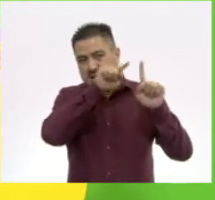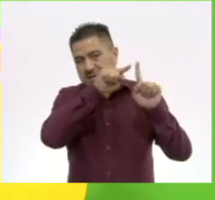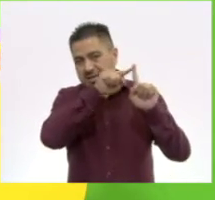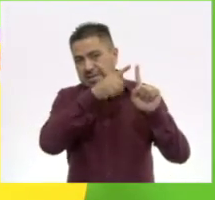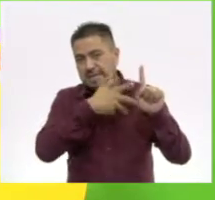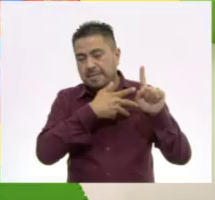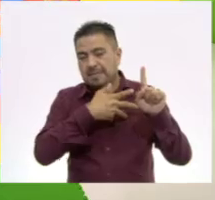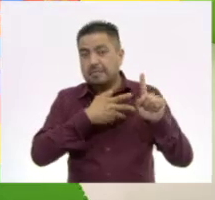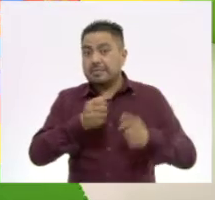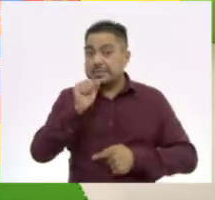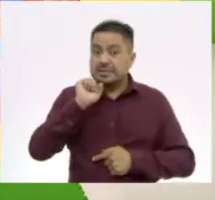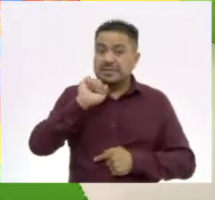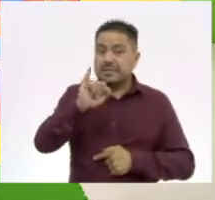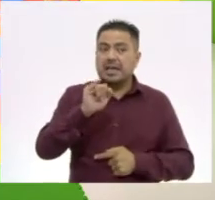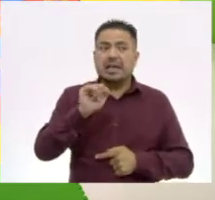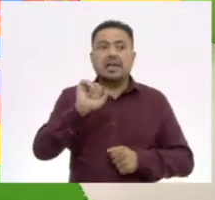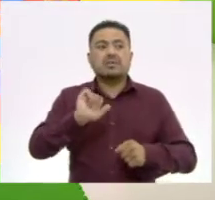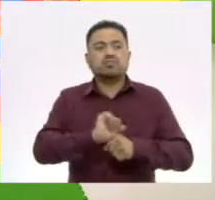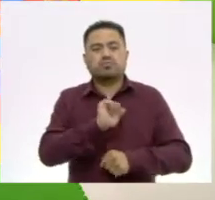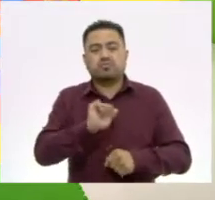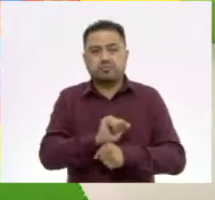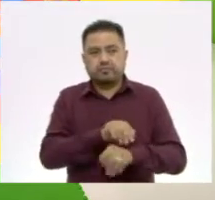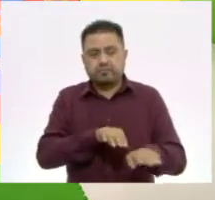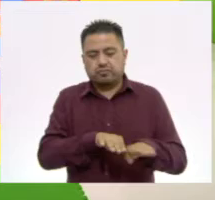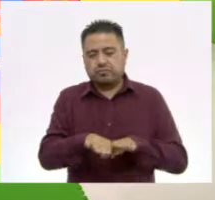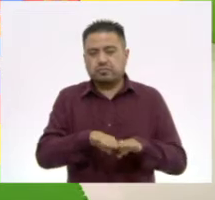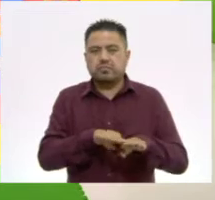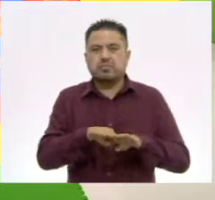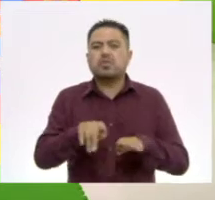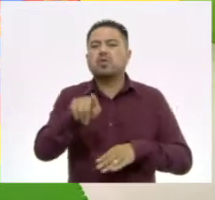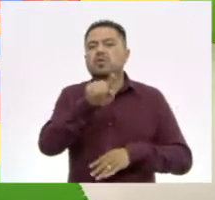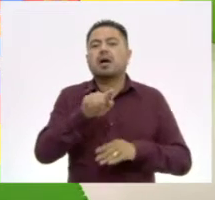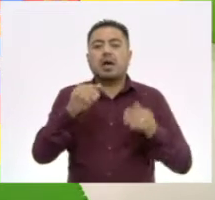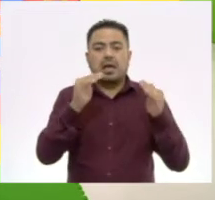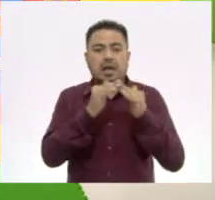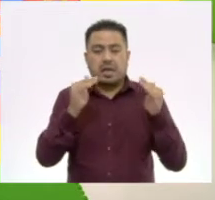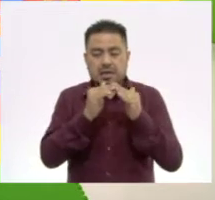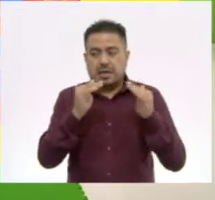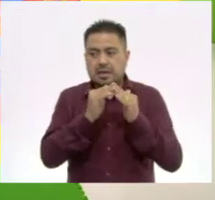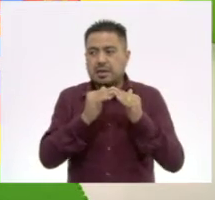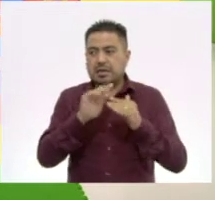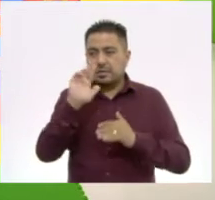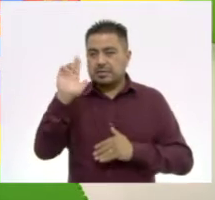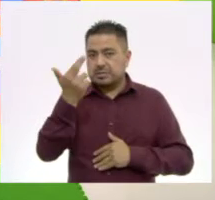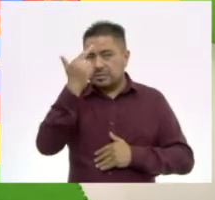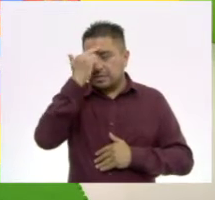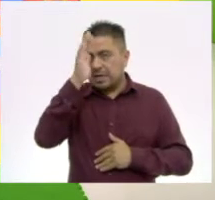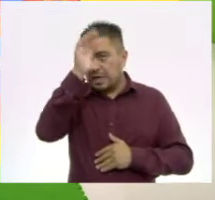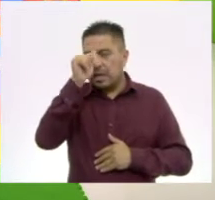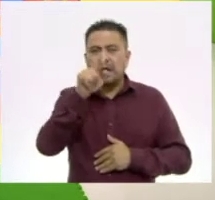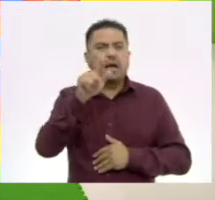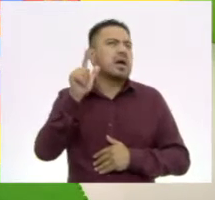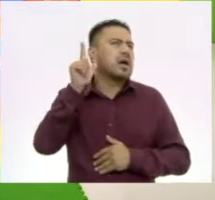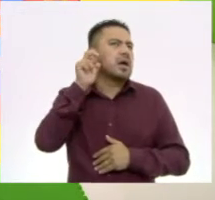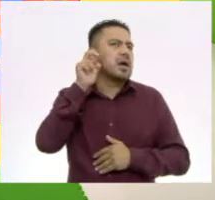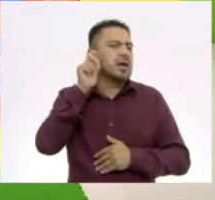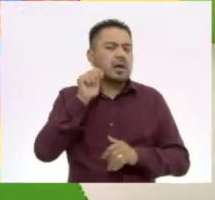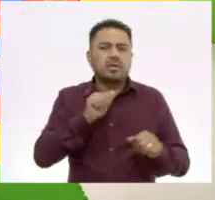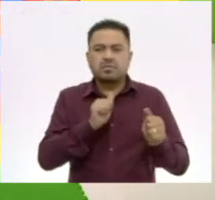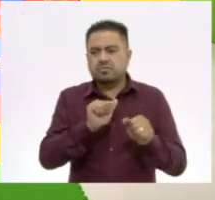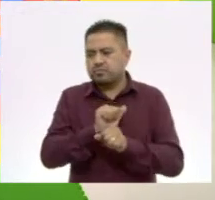sí y unos carritos ustedes ahí en casita recuerdan haber escuchado algunos